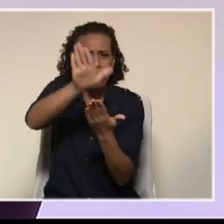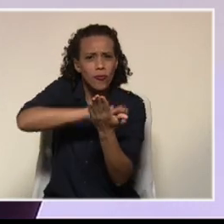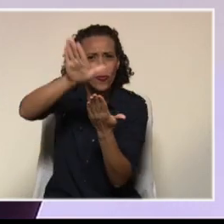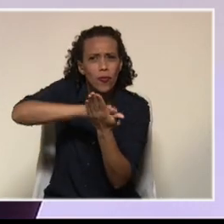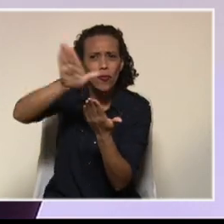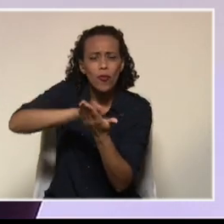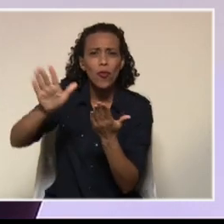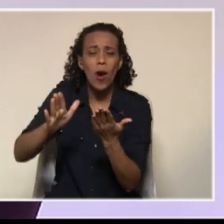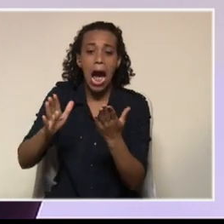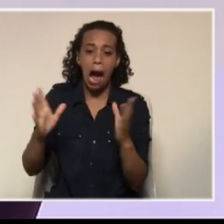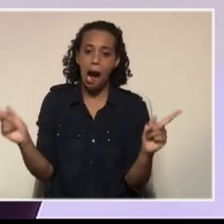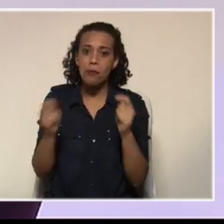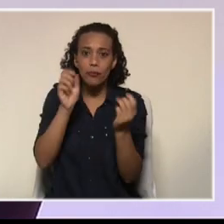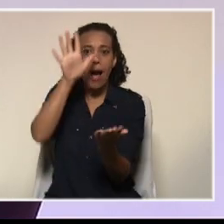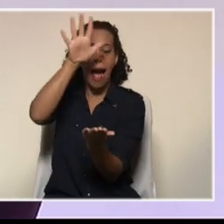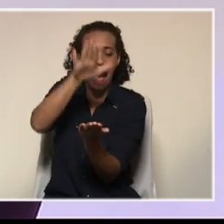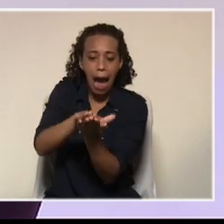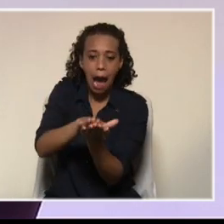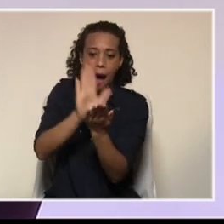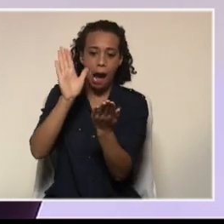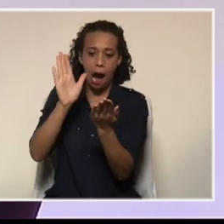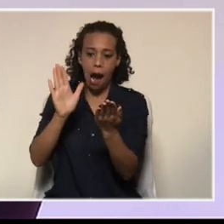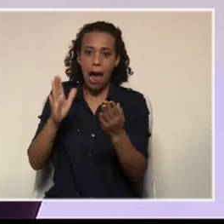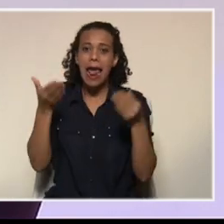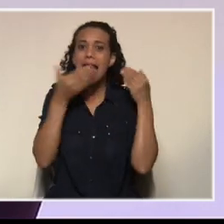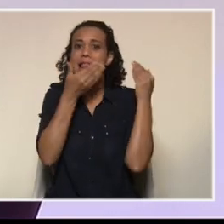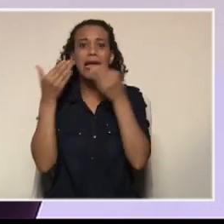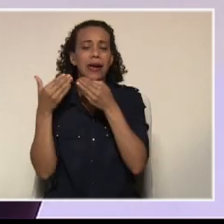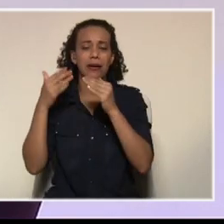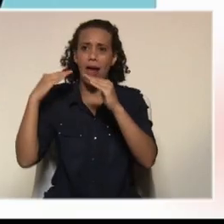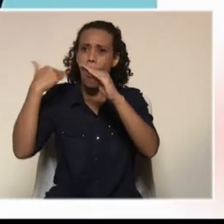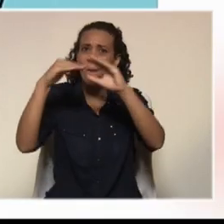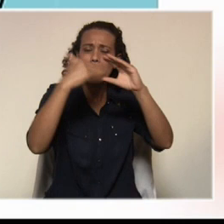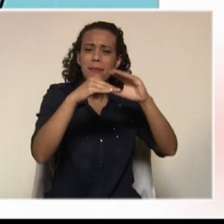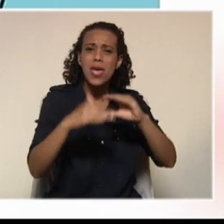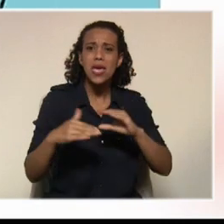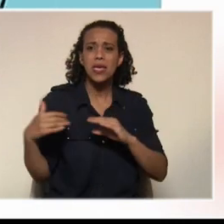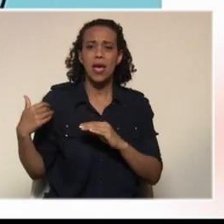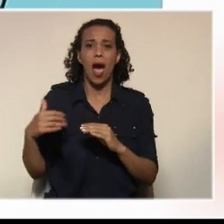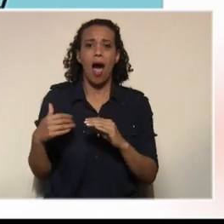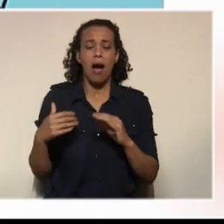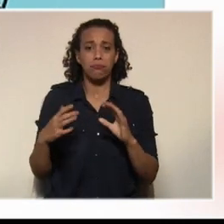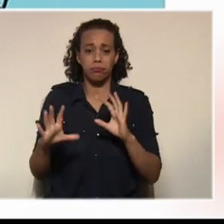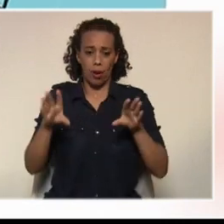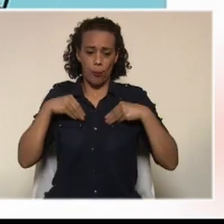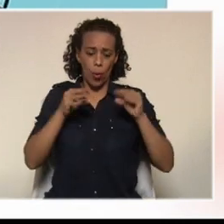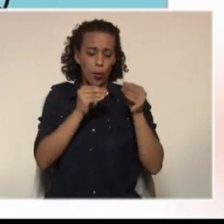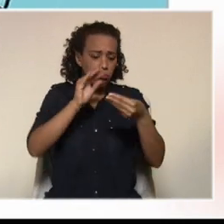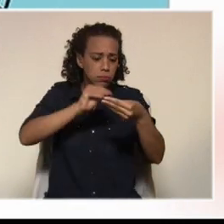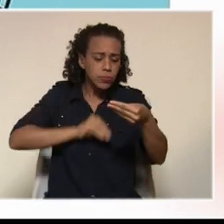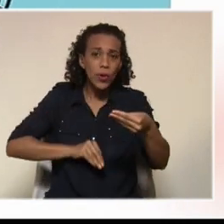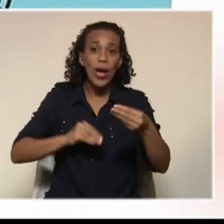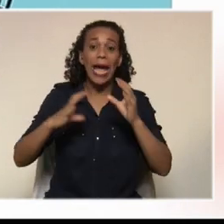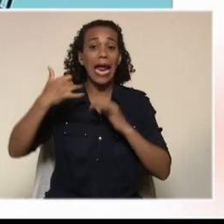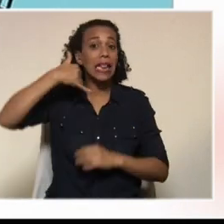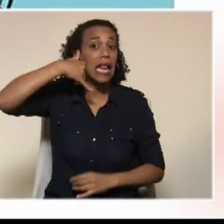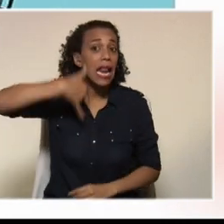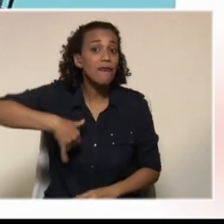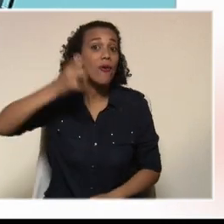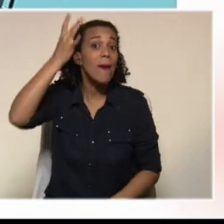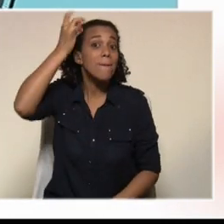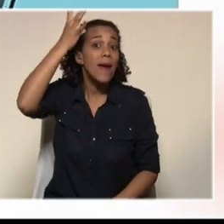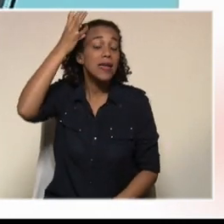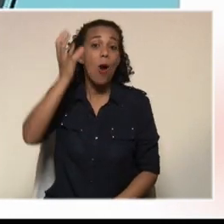también la prensa escrita, el correo postal, es decir, la correspondencia, el teléfono inventado